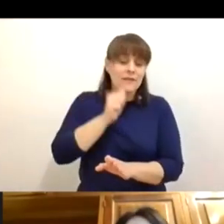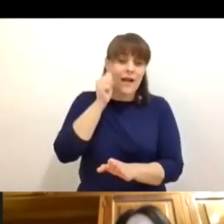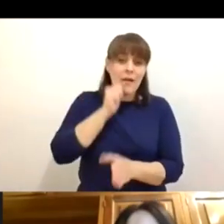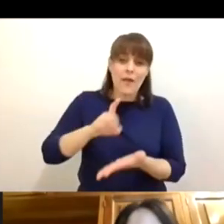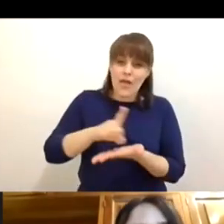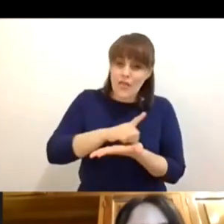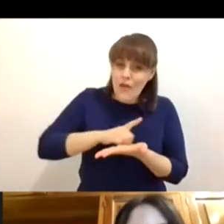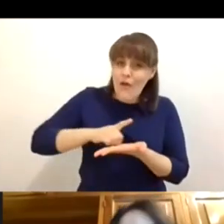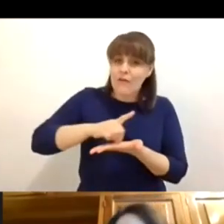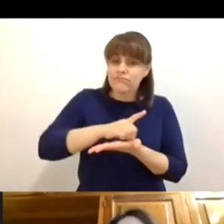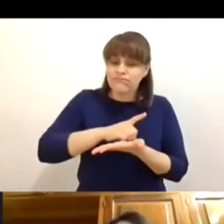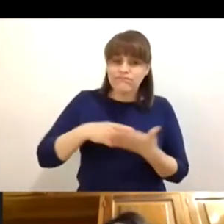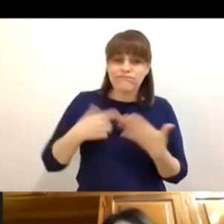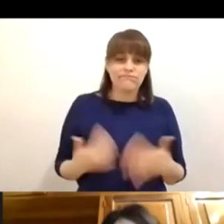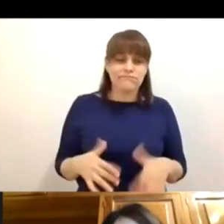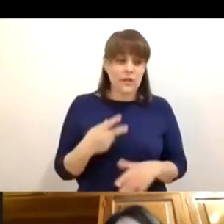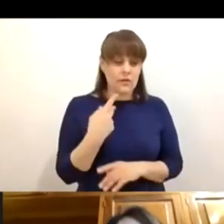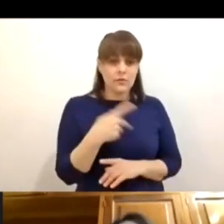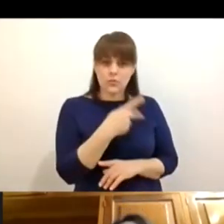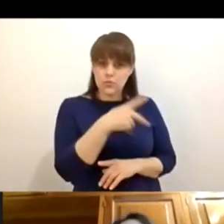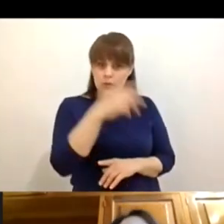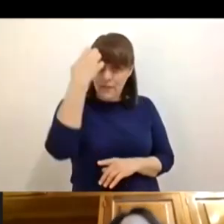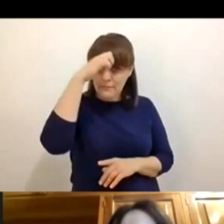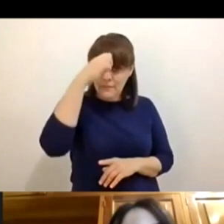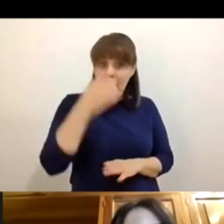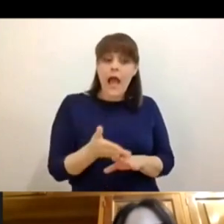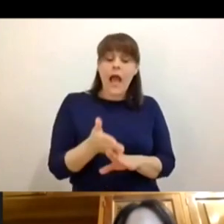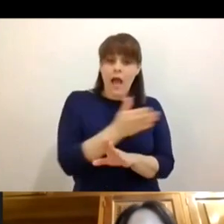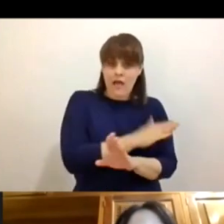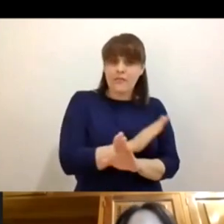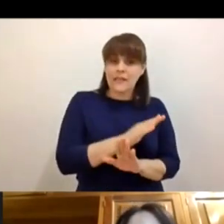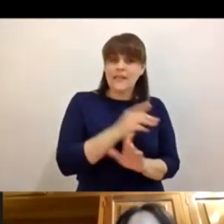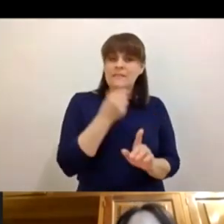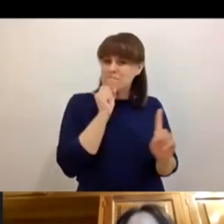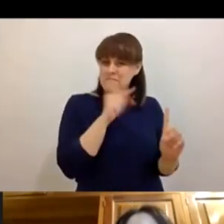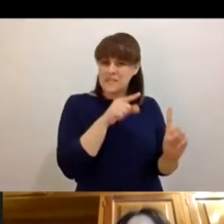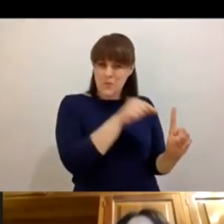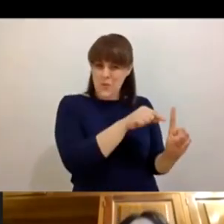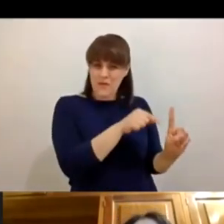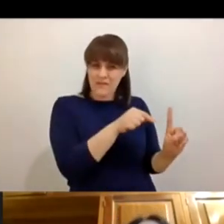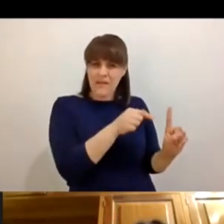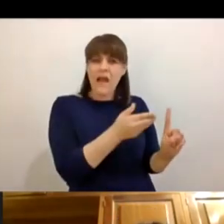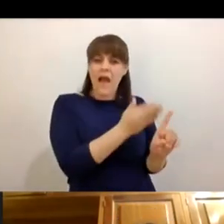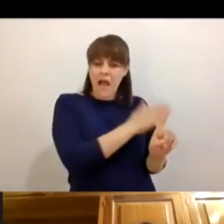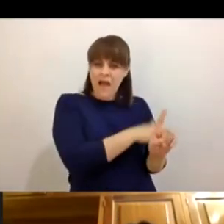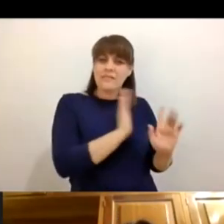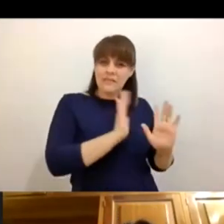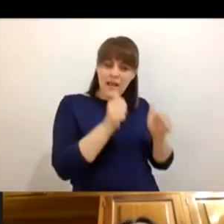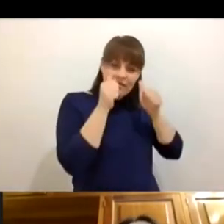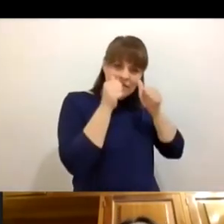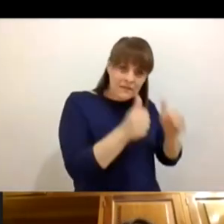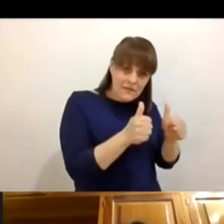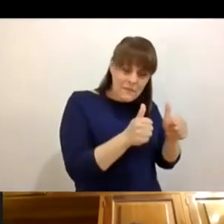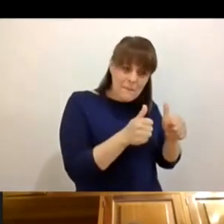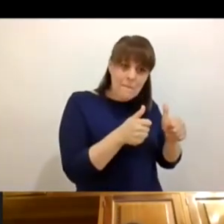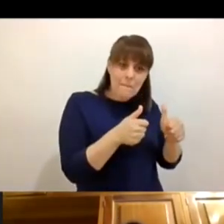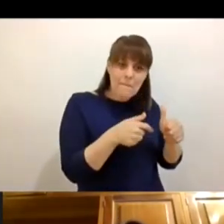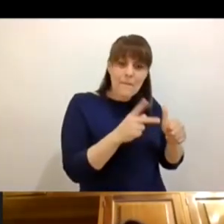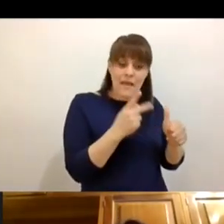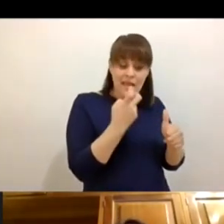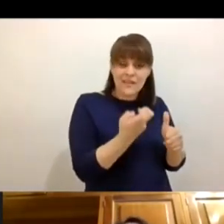ejemplo, en el caso de este testimonio ya había tenido una intervención previa, ¿no? Entonces se va complejizando porque también ya, o sea, ya un